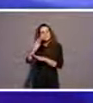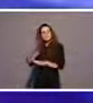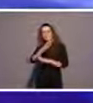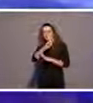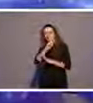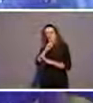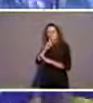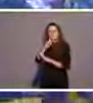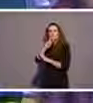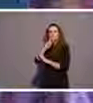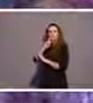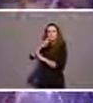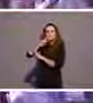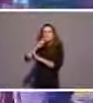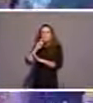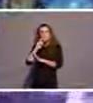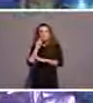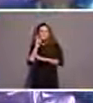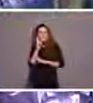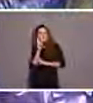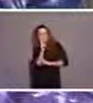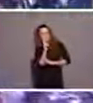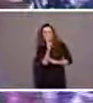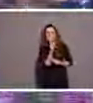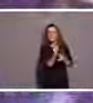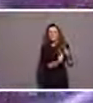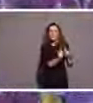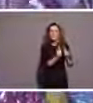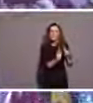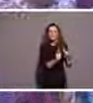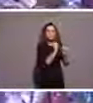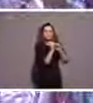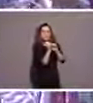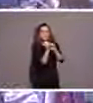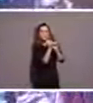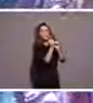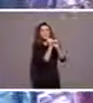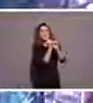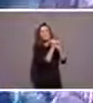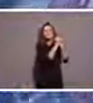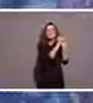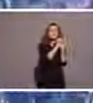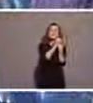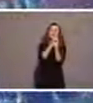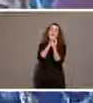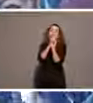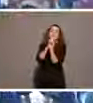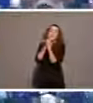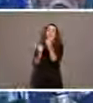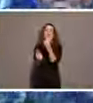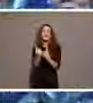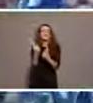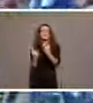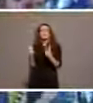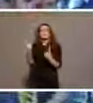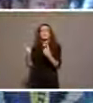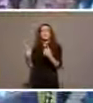conservar. Y vemos que el concurso de las murgas, unos